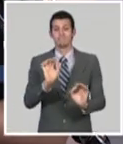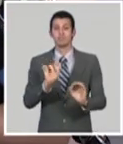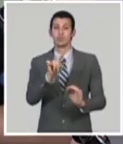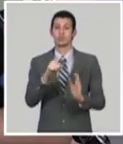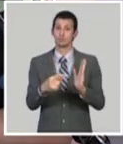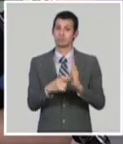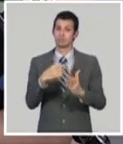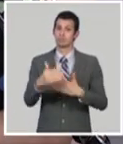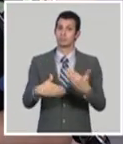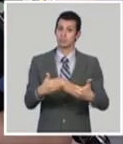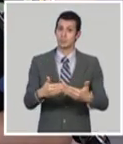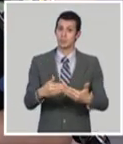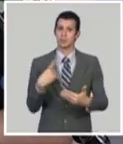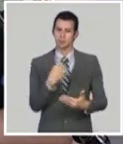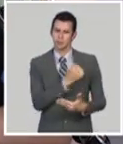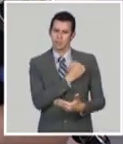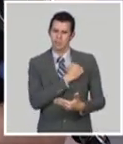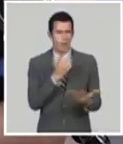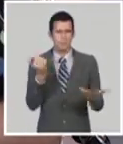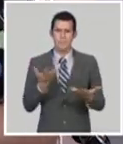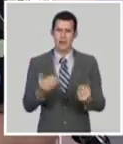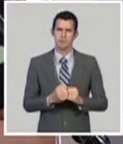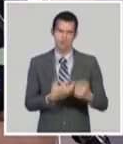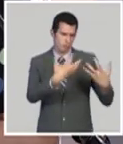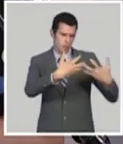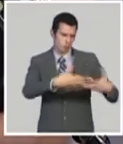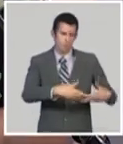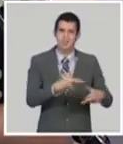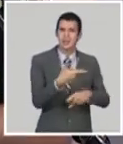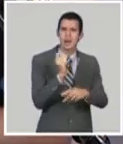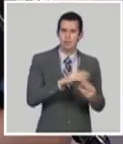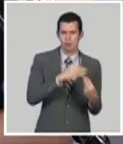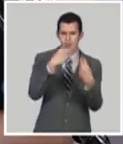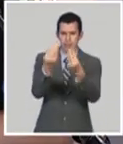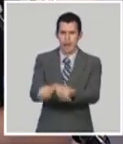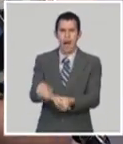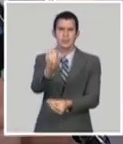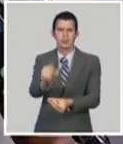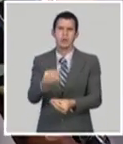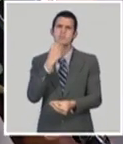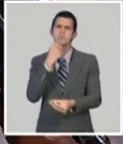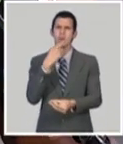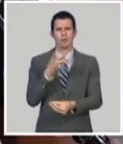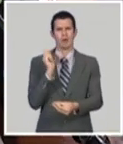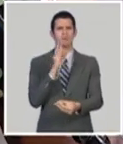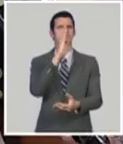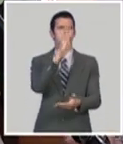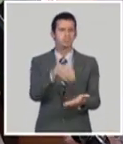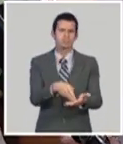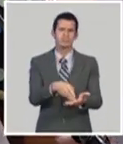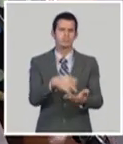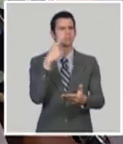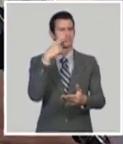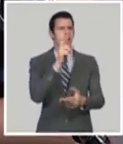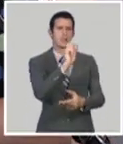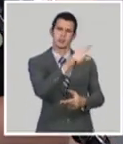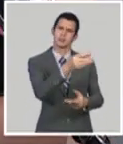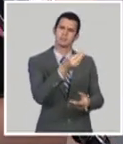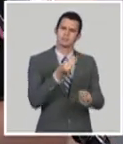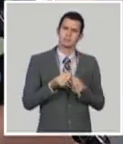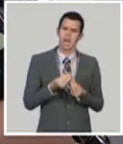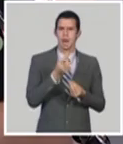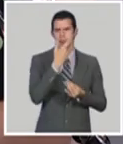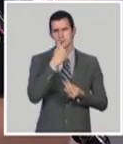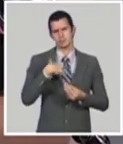participan en este proceso de estrechar su margen su tasa de margen comercial a favor